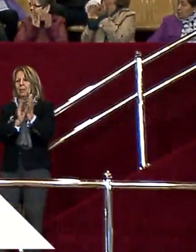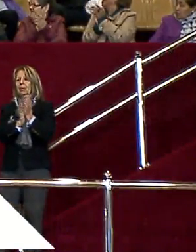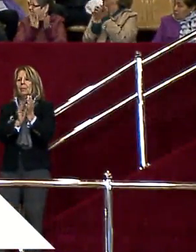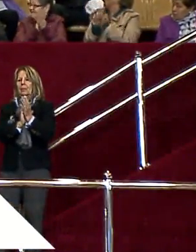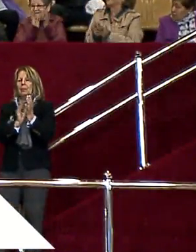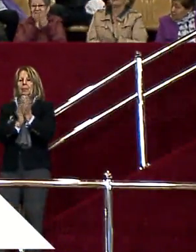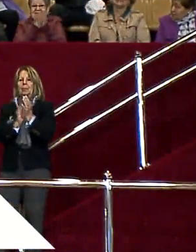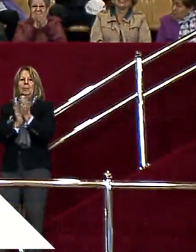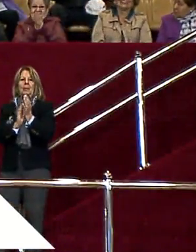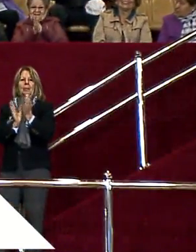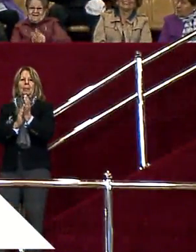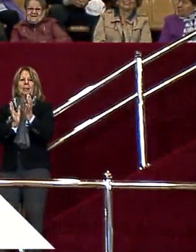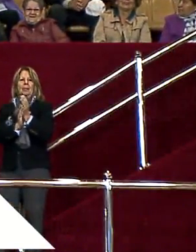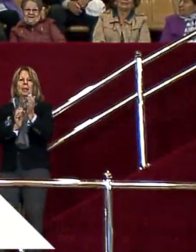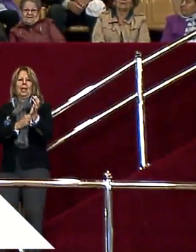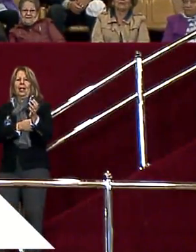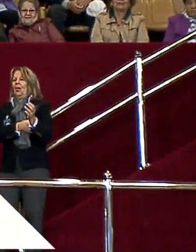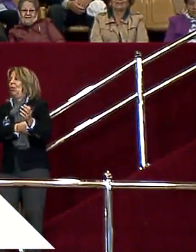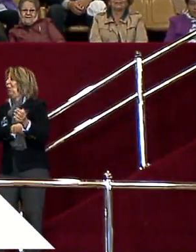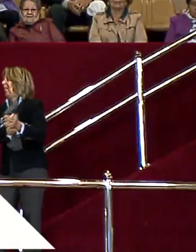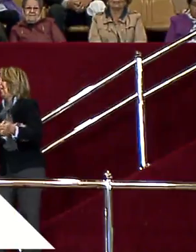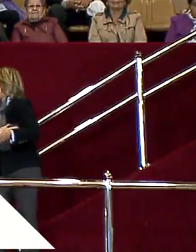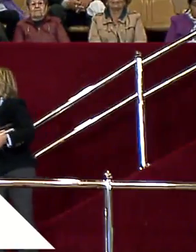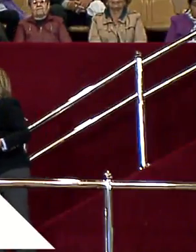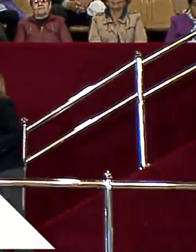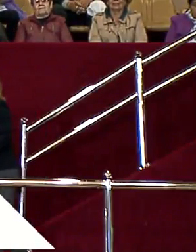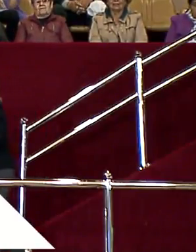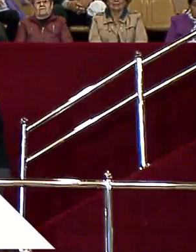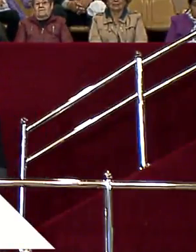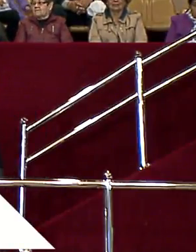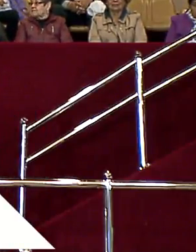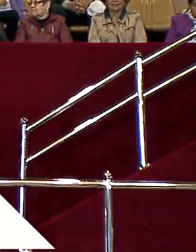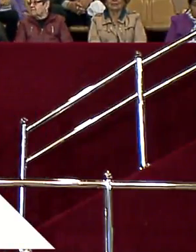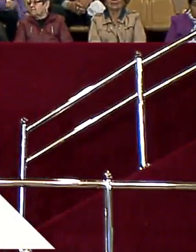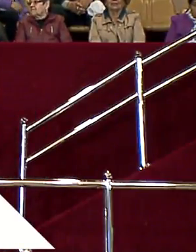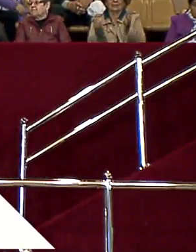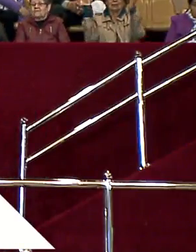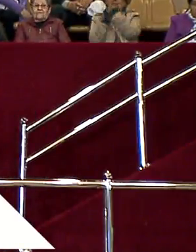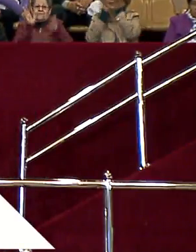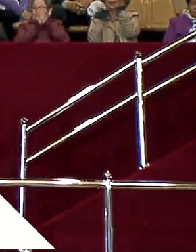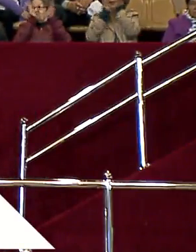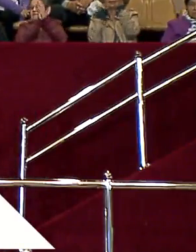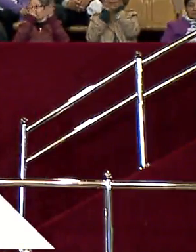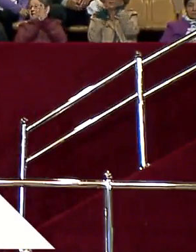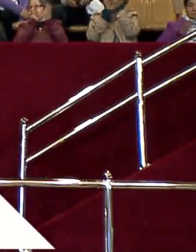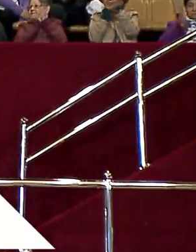han sido invitados a la corporación por el diputado don Patricio Meleno